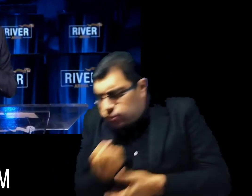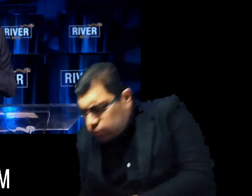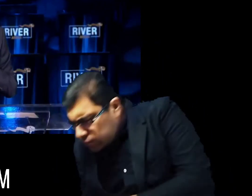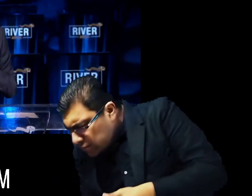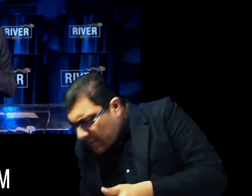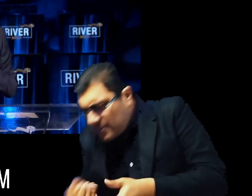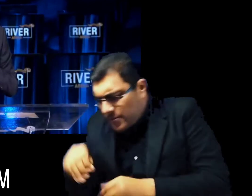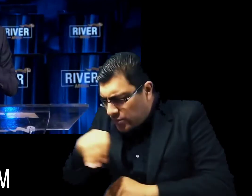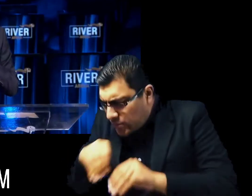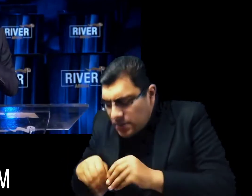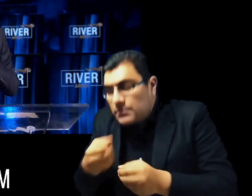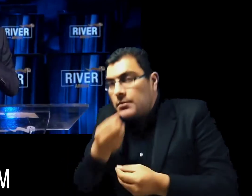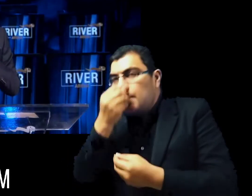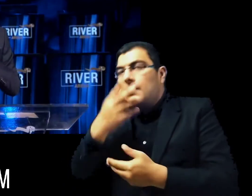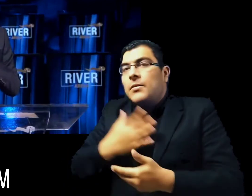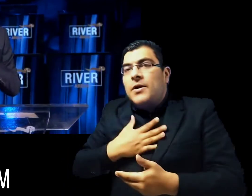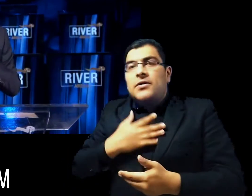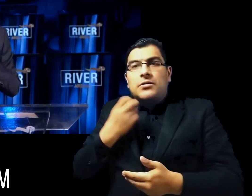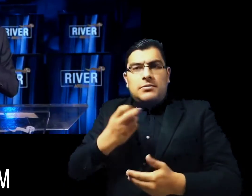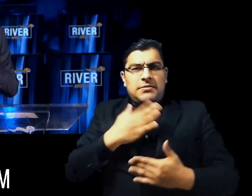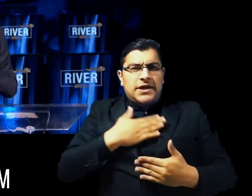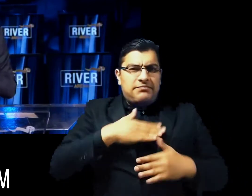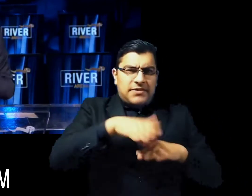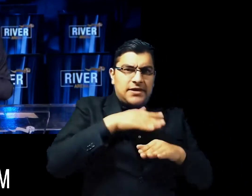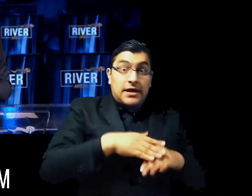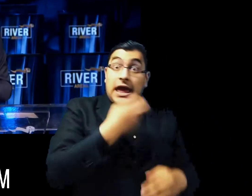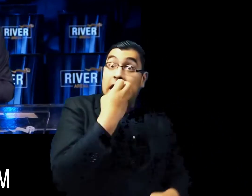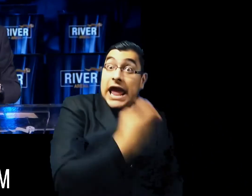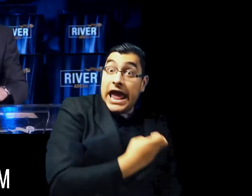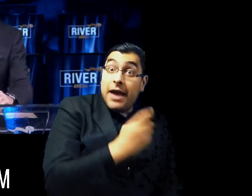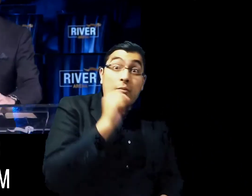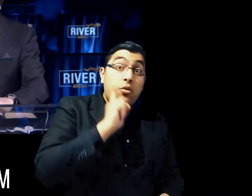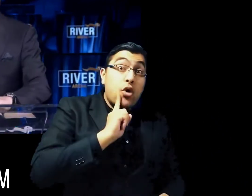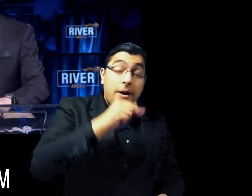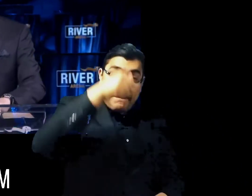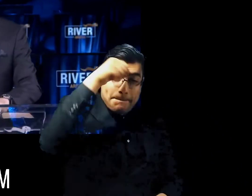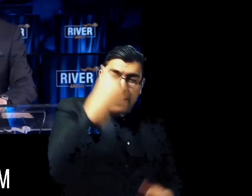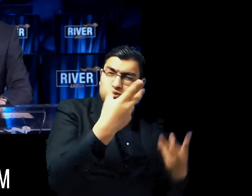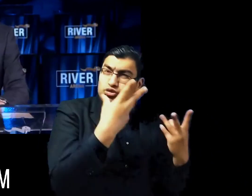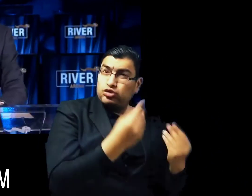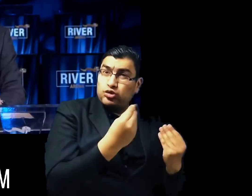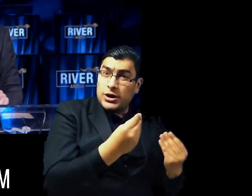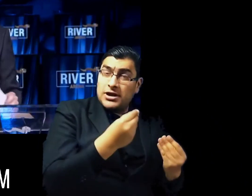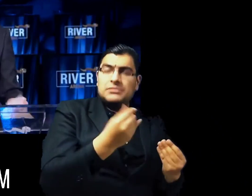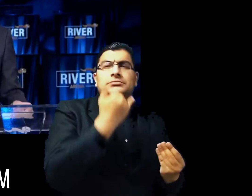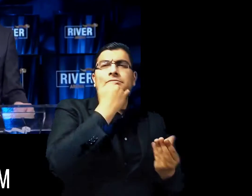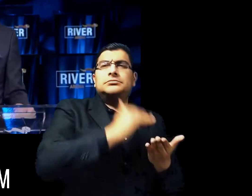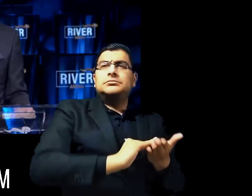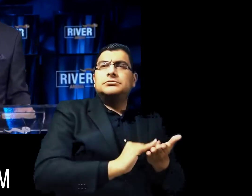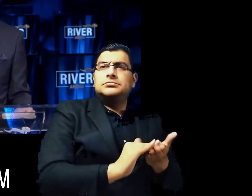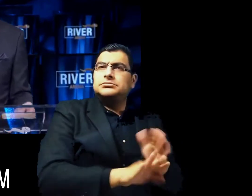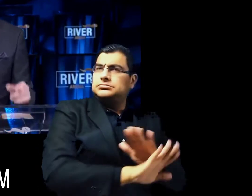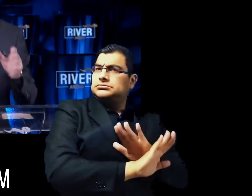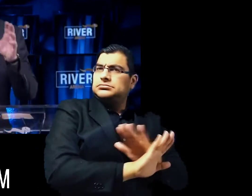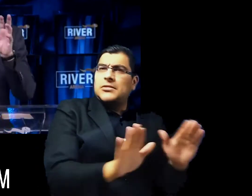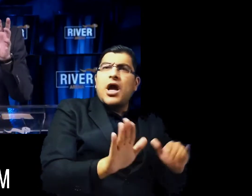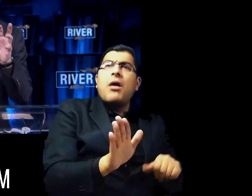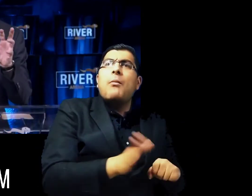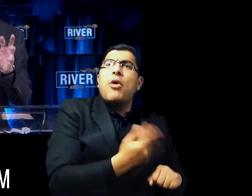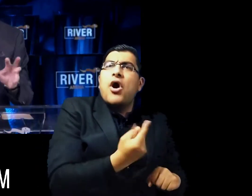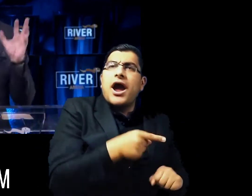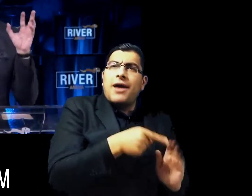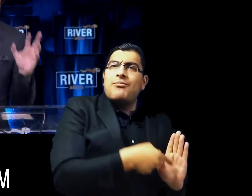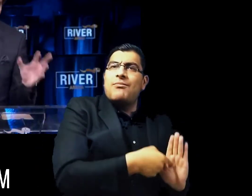Por eso te digo que sus numerosos pecados le han sido perdonados porque